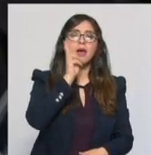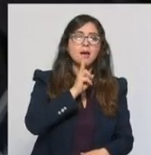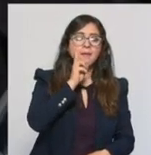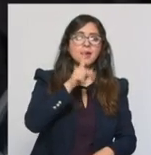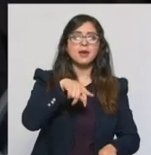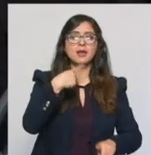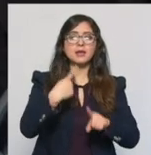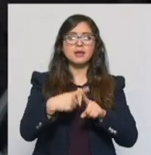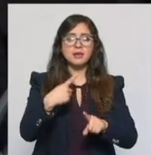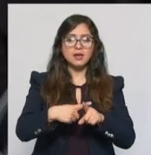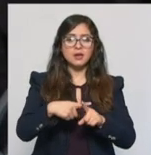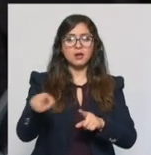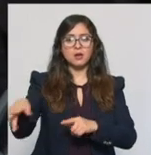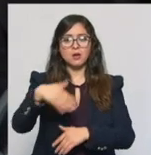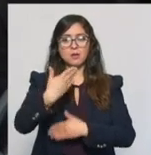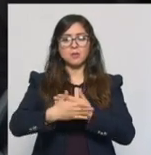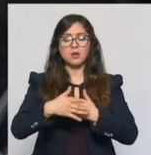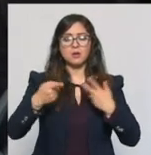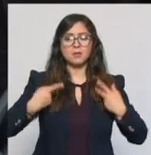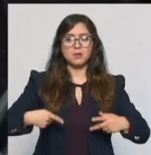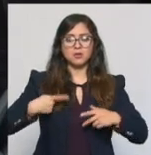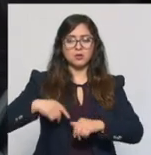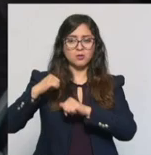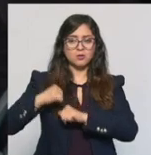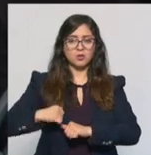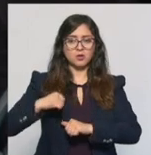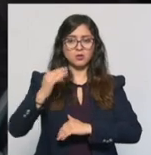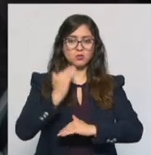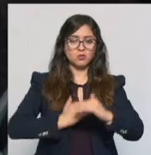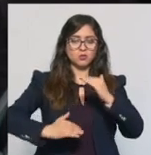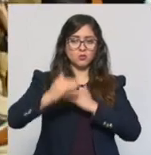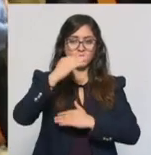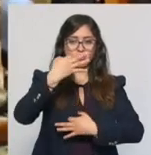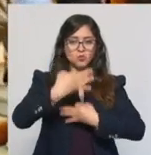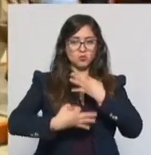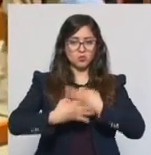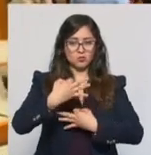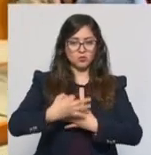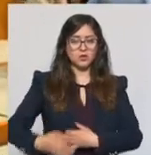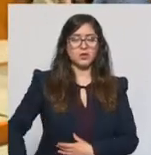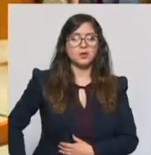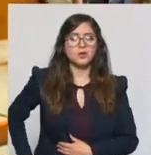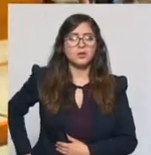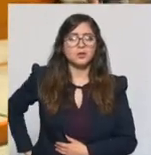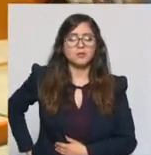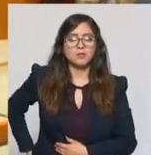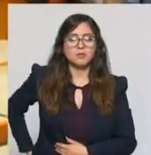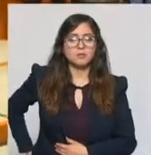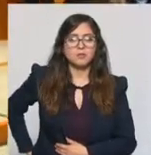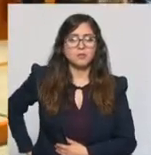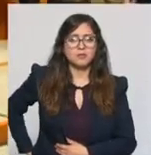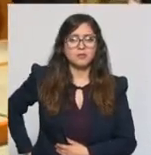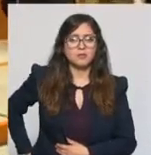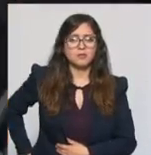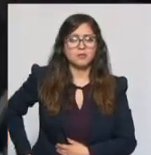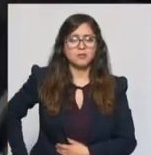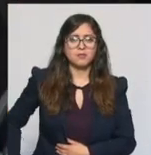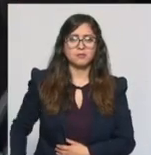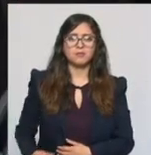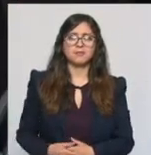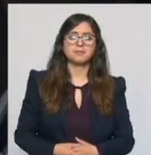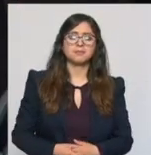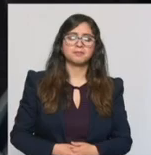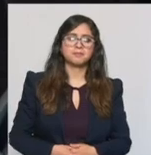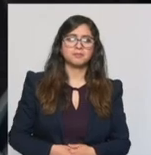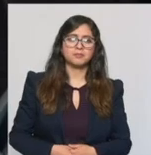de ministros de la Suprema Corte. Esto implica de suyo, no en este caso, en términos